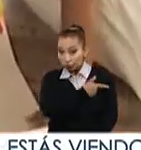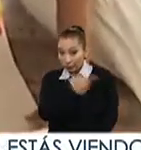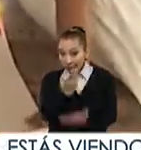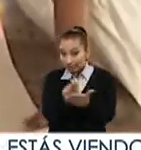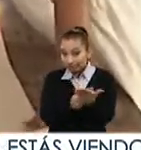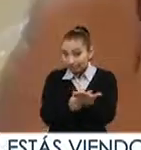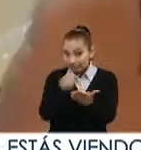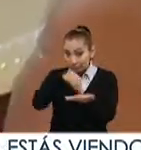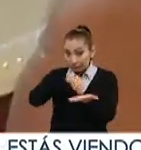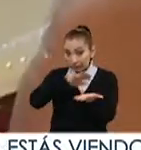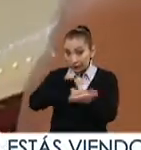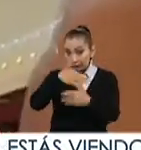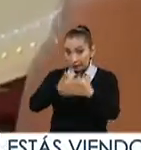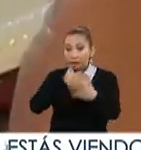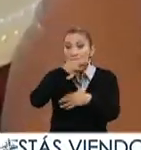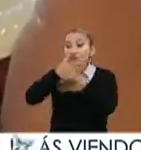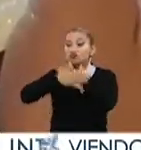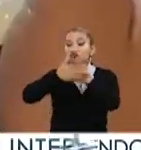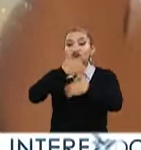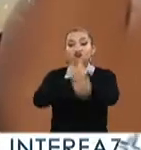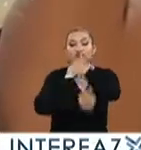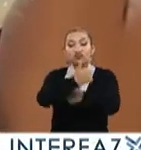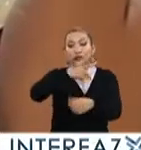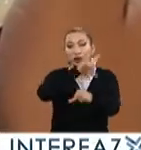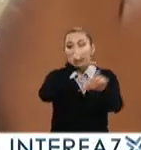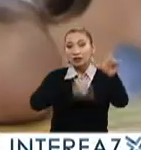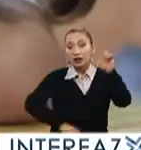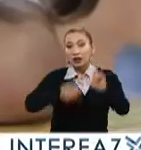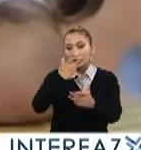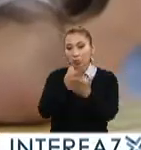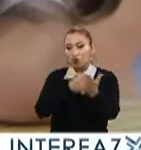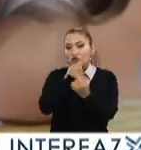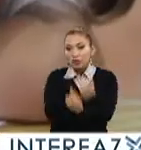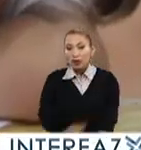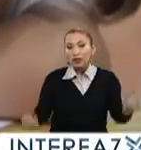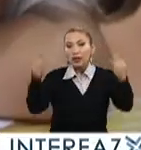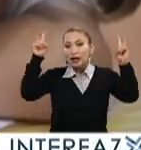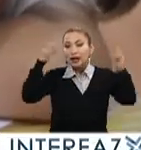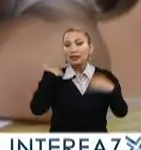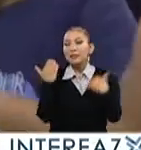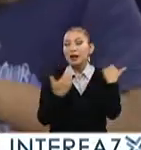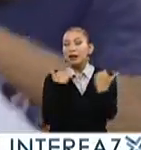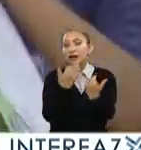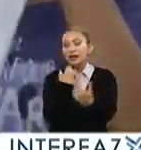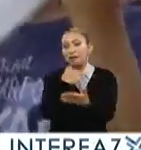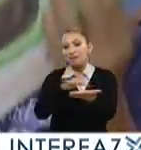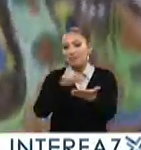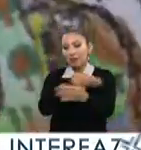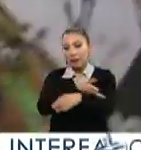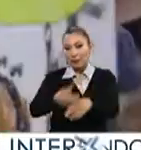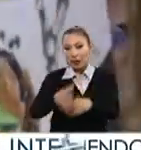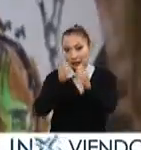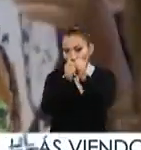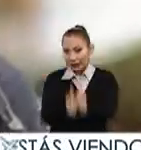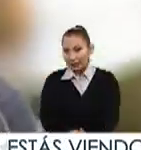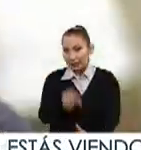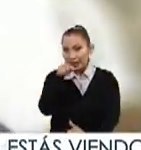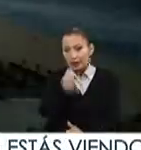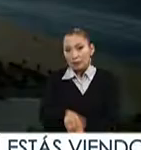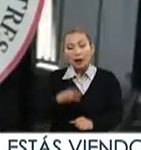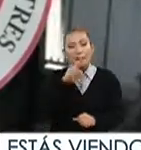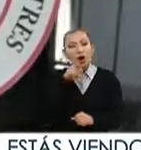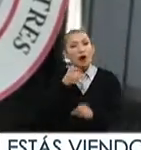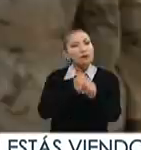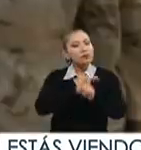dibujar, toma nota de la convocatoria para el Concurso Nacional de Dibujo Infantil Diviértete Leyendo en Familia. No le cambies, porque